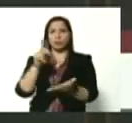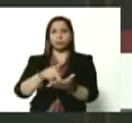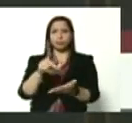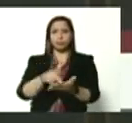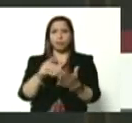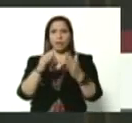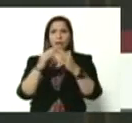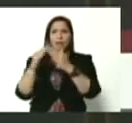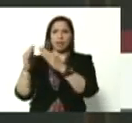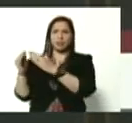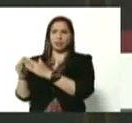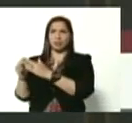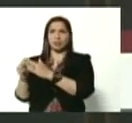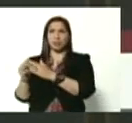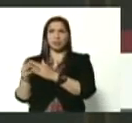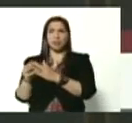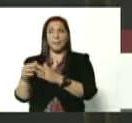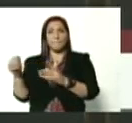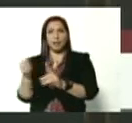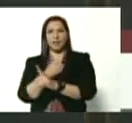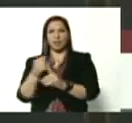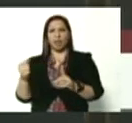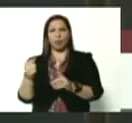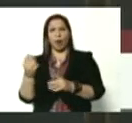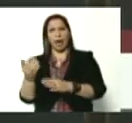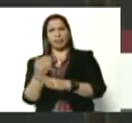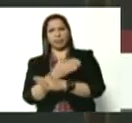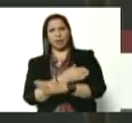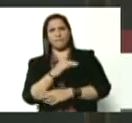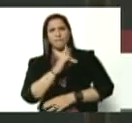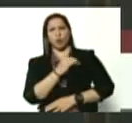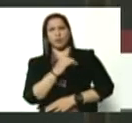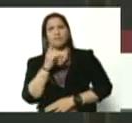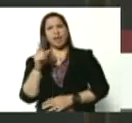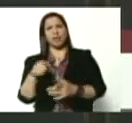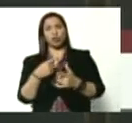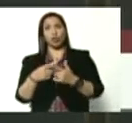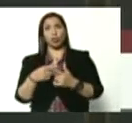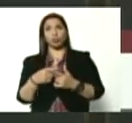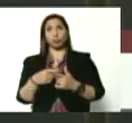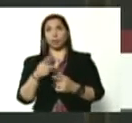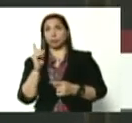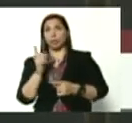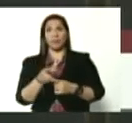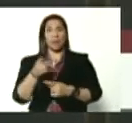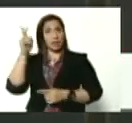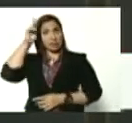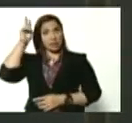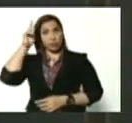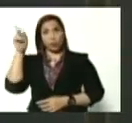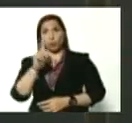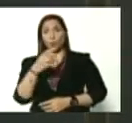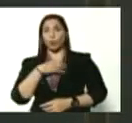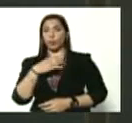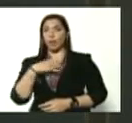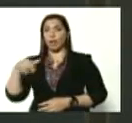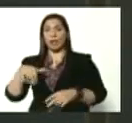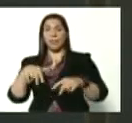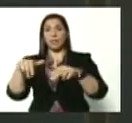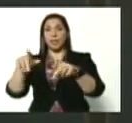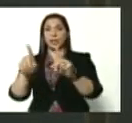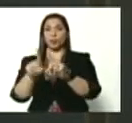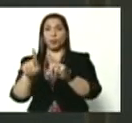fascistas si se encontraban en una acera querían que bajarse de la acera los indios porque eran